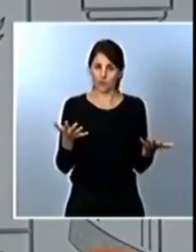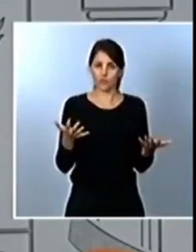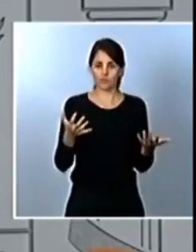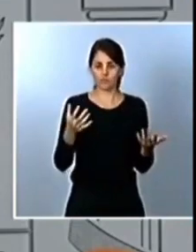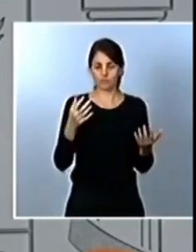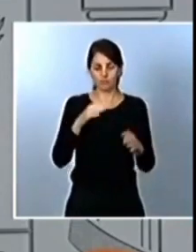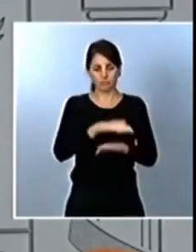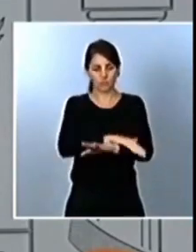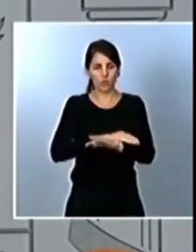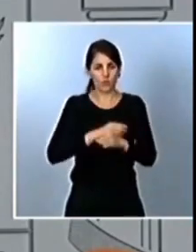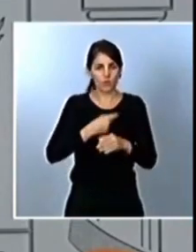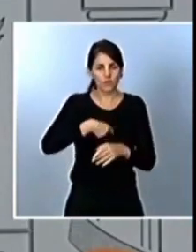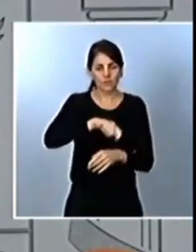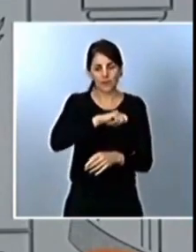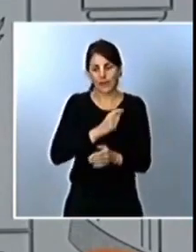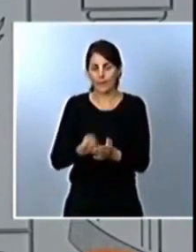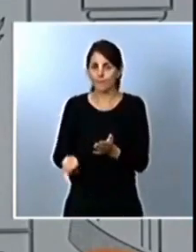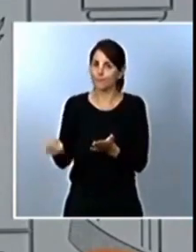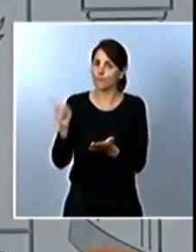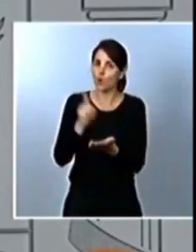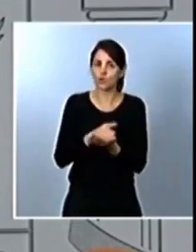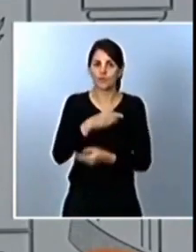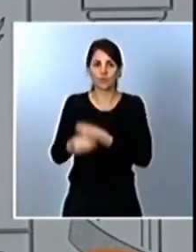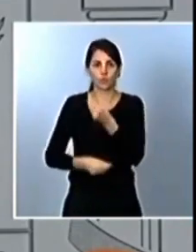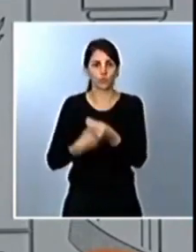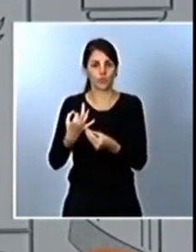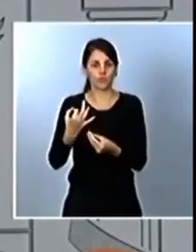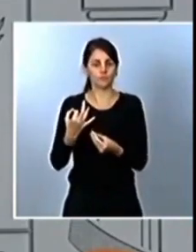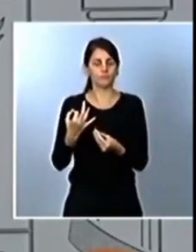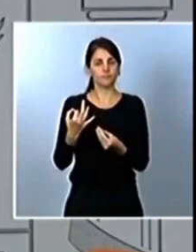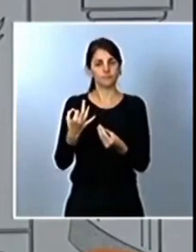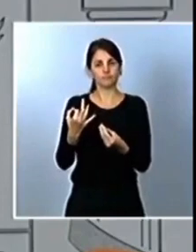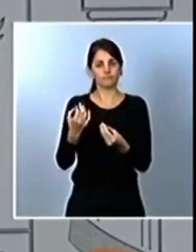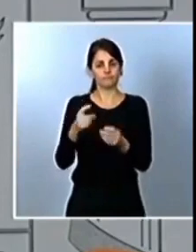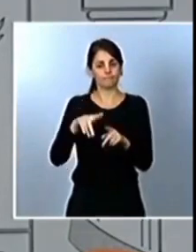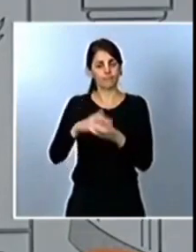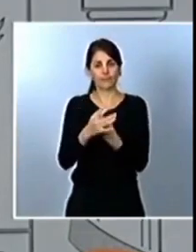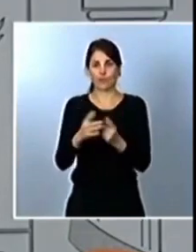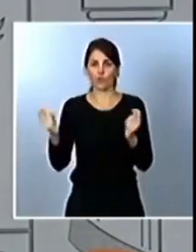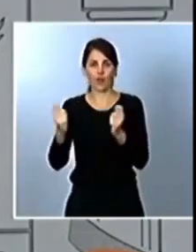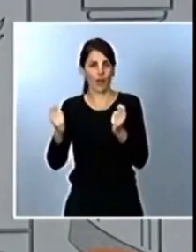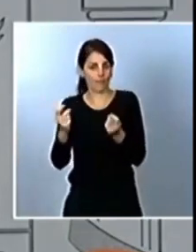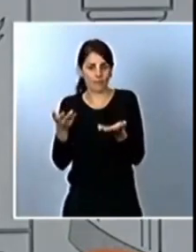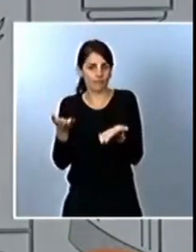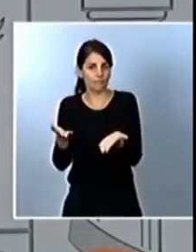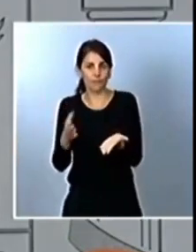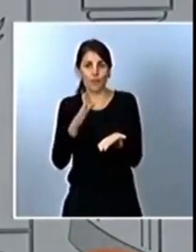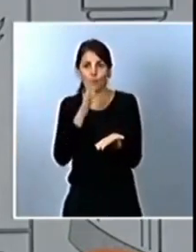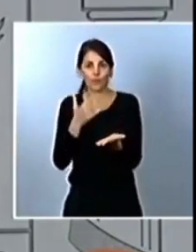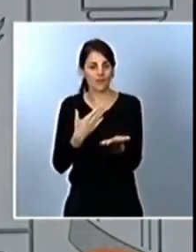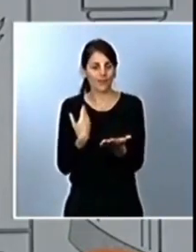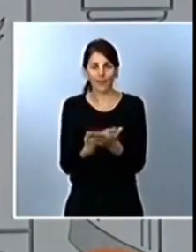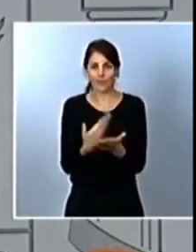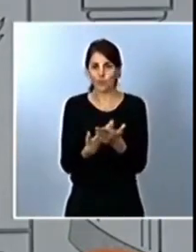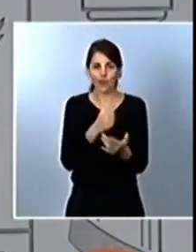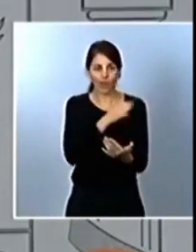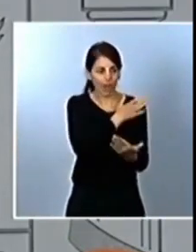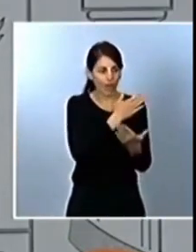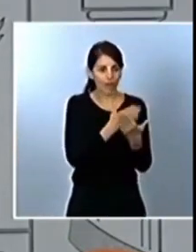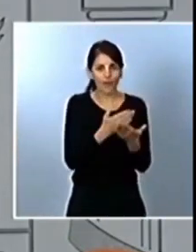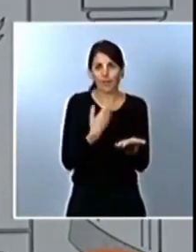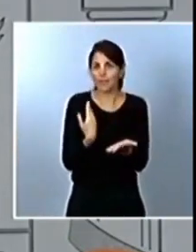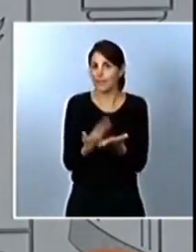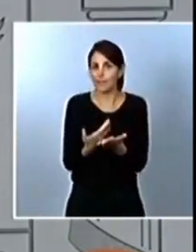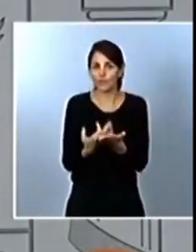utilizar el instrumento que se ha demostrado, y ahí está la experiencia acumulada, el más eficaz para contener y mantener a raya al virus. Lo